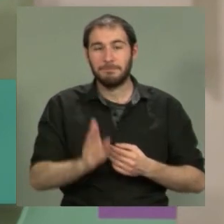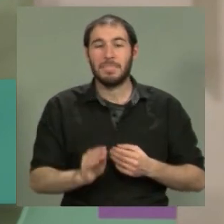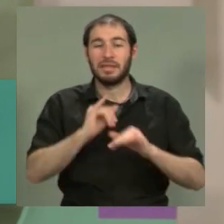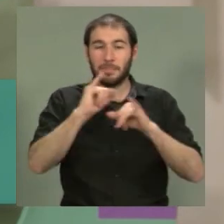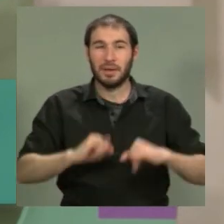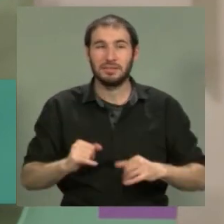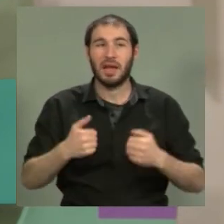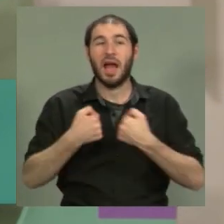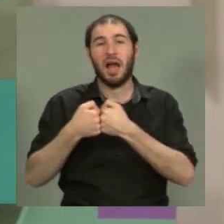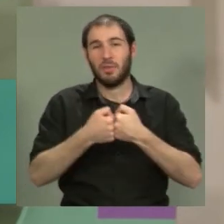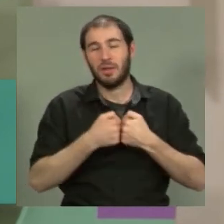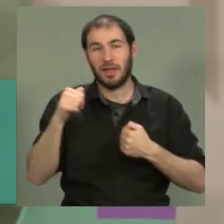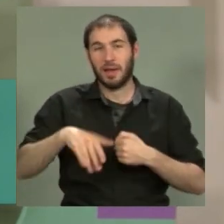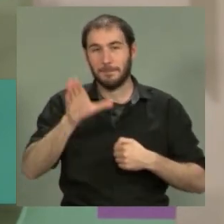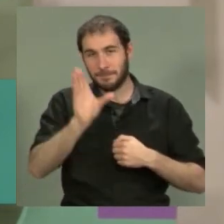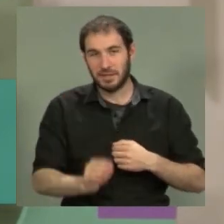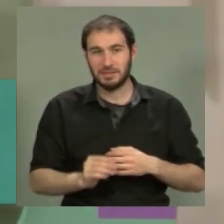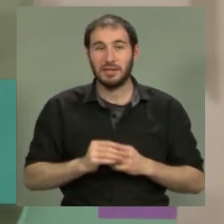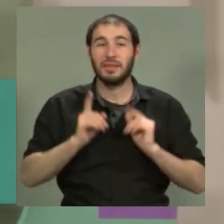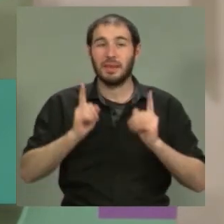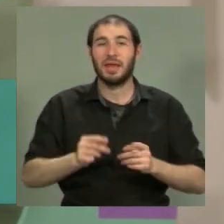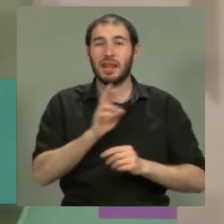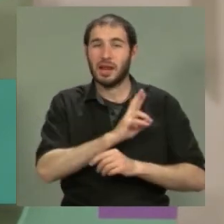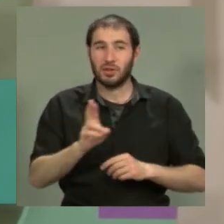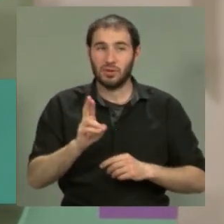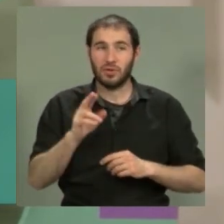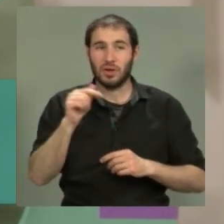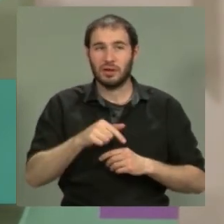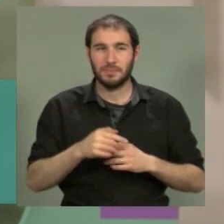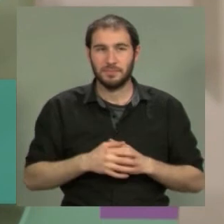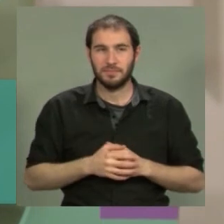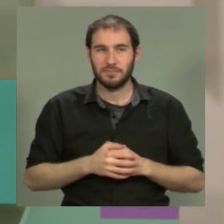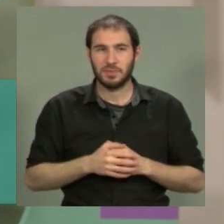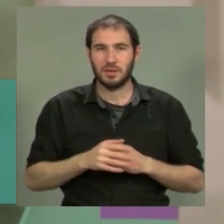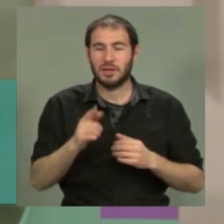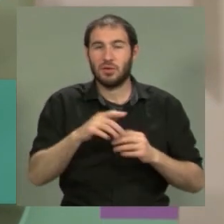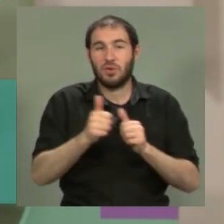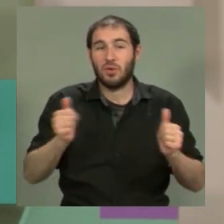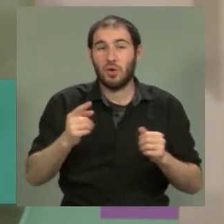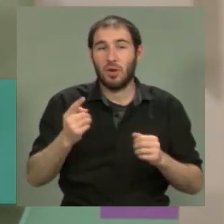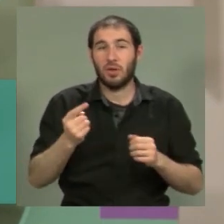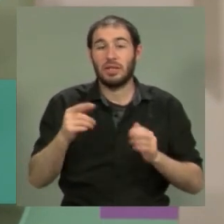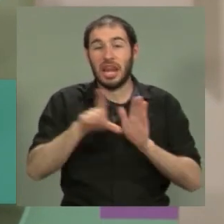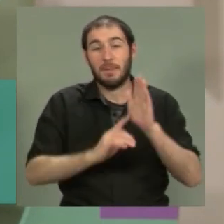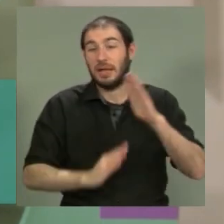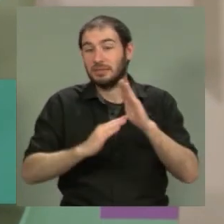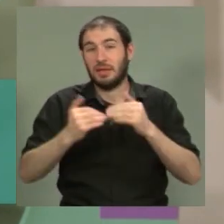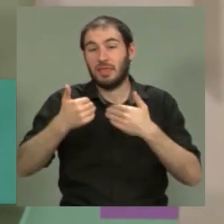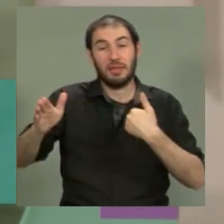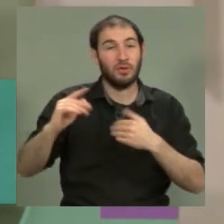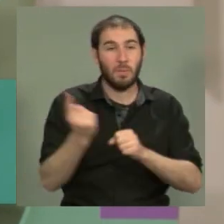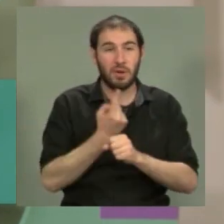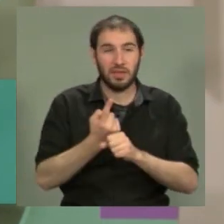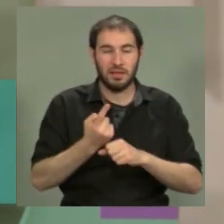paz y la concordia aquí en nuestro país. Y las religiones no pueden alejarse ni de la Constitución de